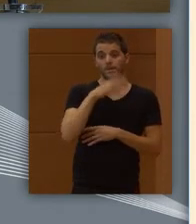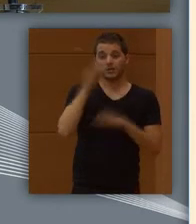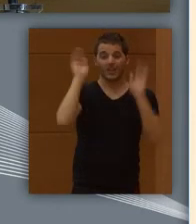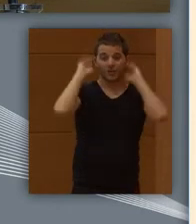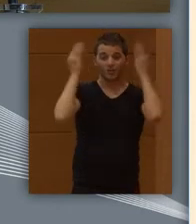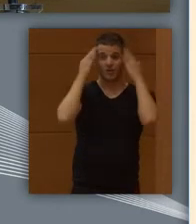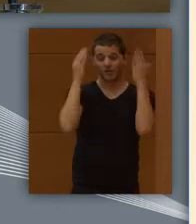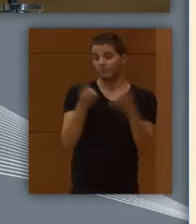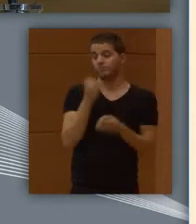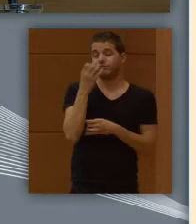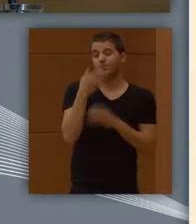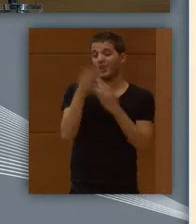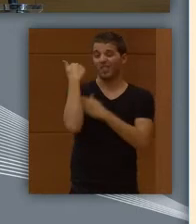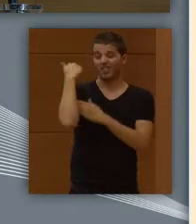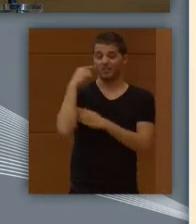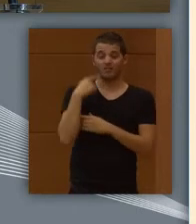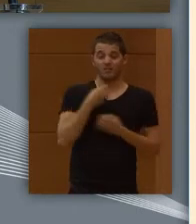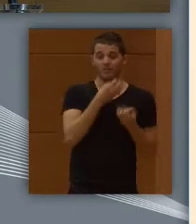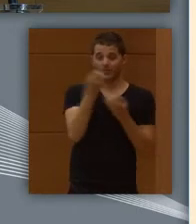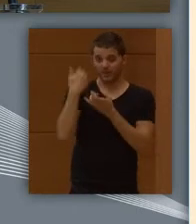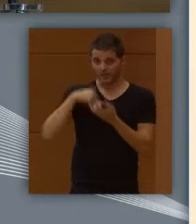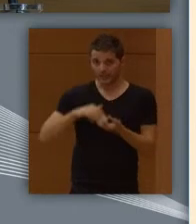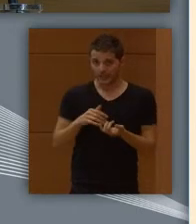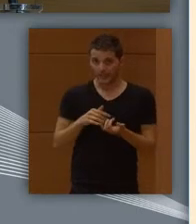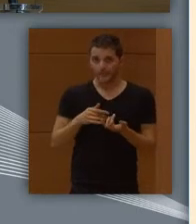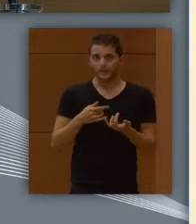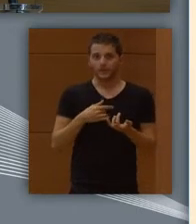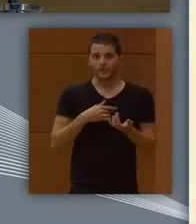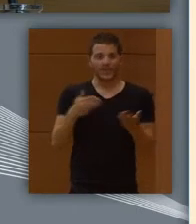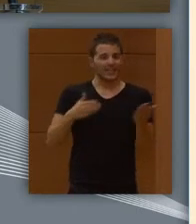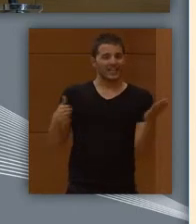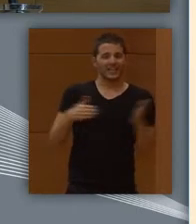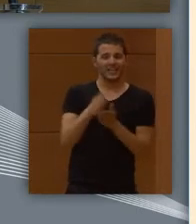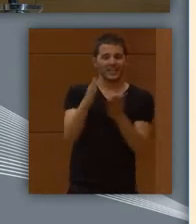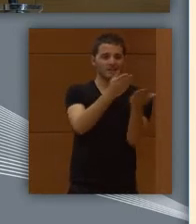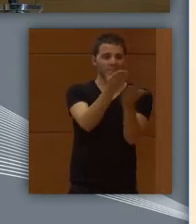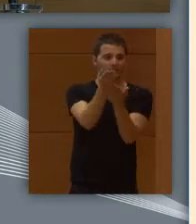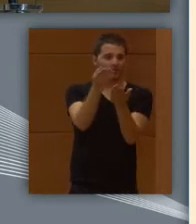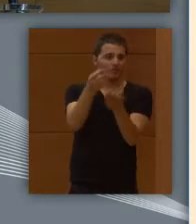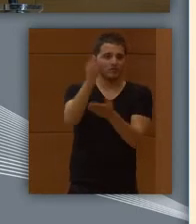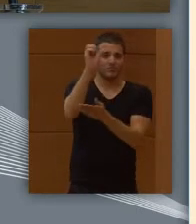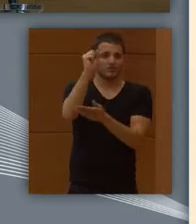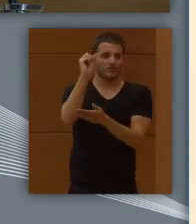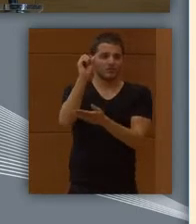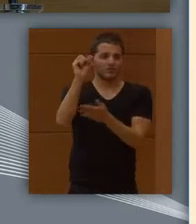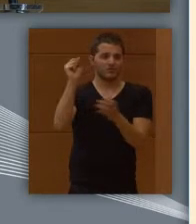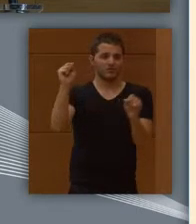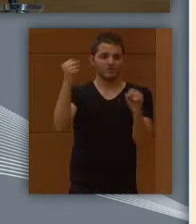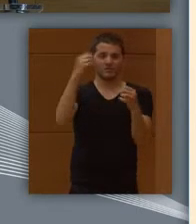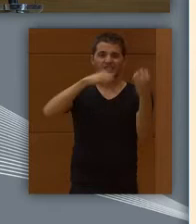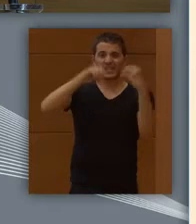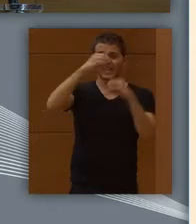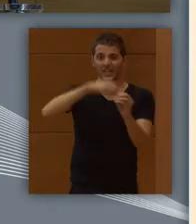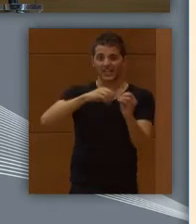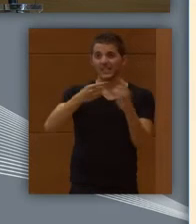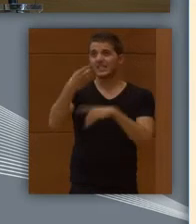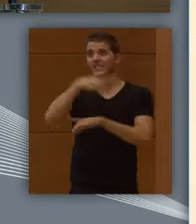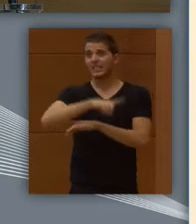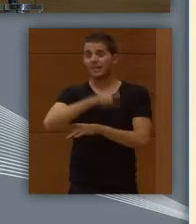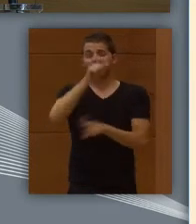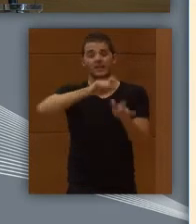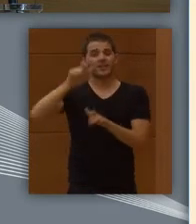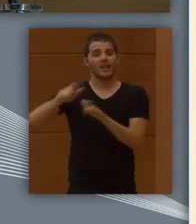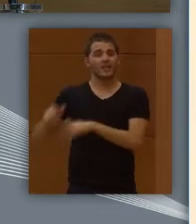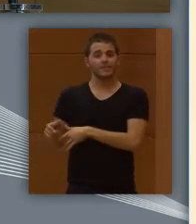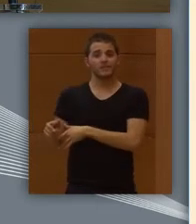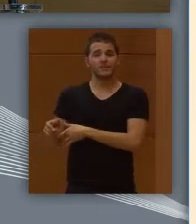este congreso, entre ellos está el camino de los satélites, donde se guía a personas a